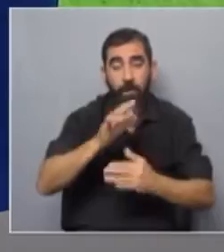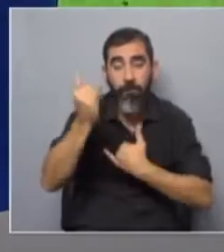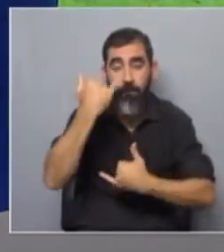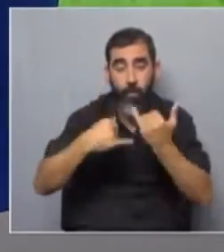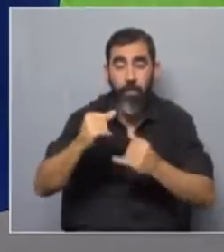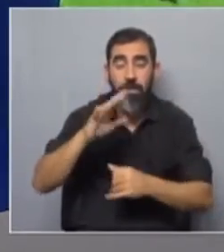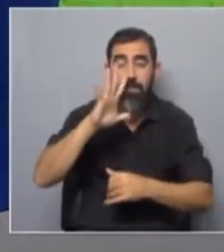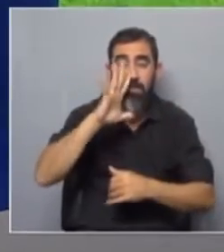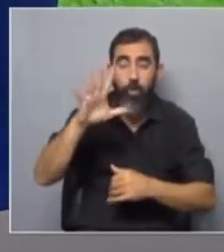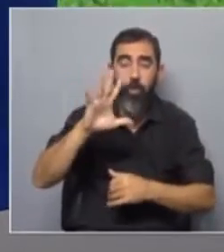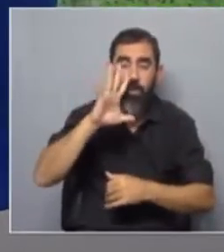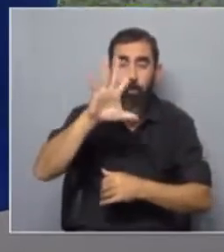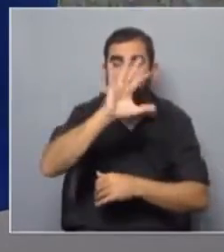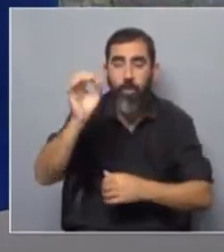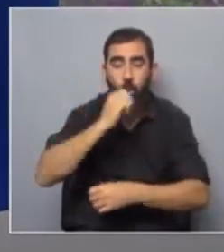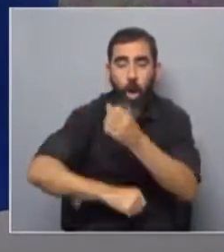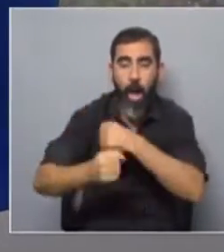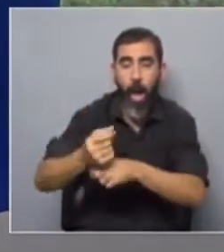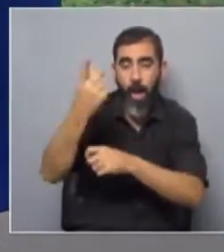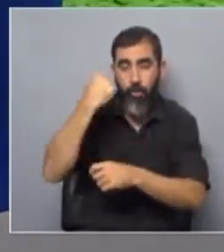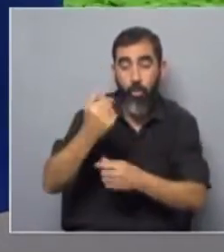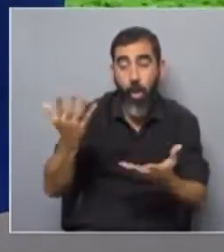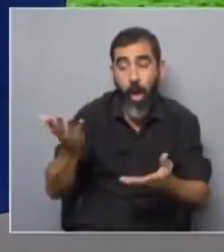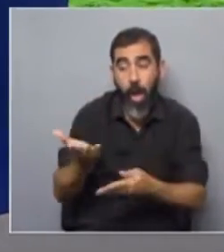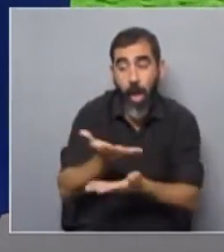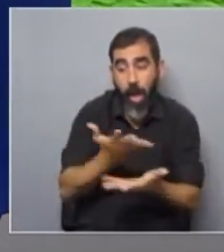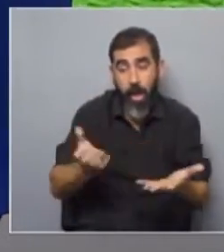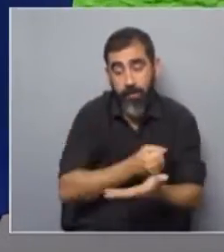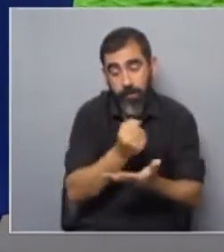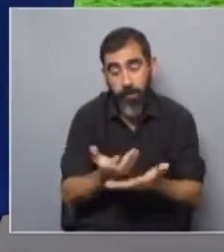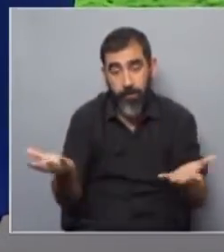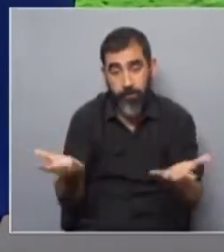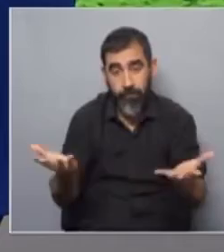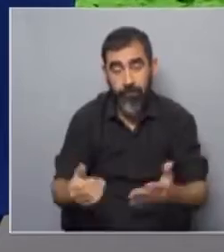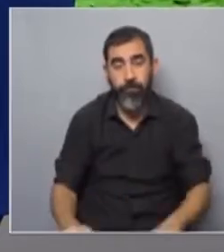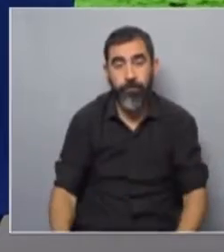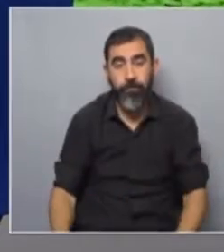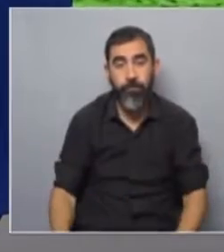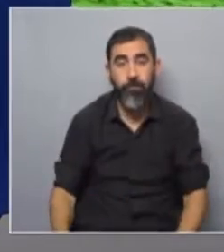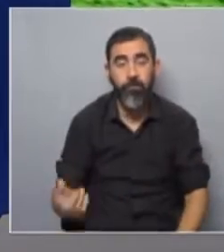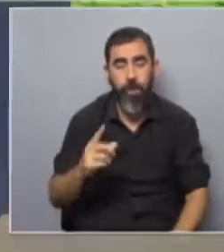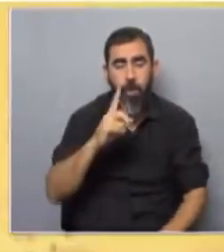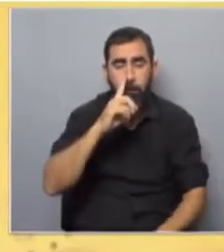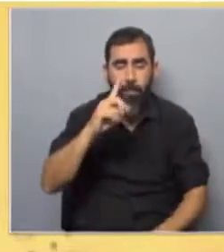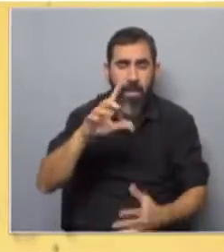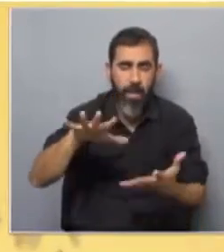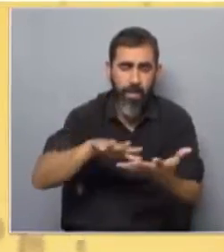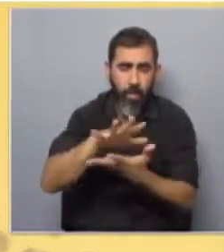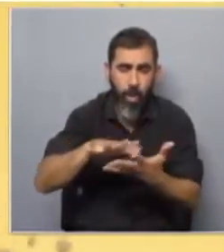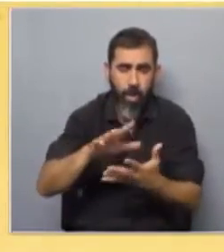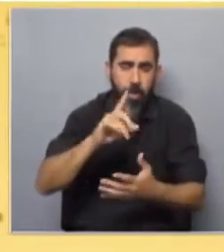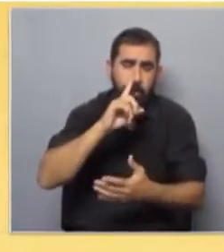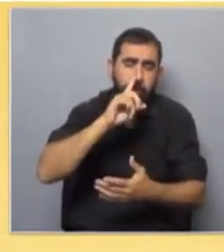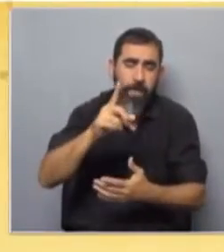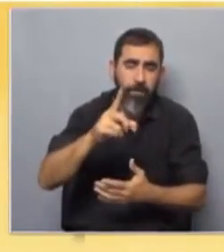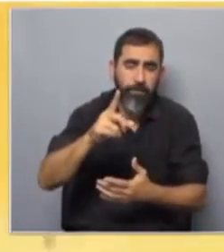de 5.000, 5.500 años antes del presente. Pero bueno, hay miles de sitios, miles de...